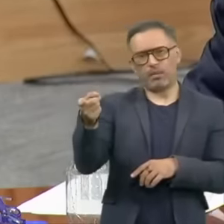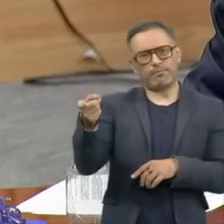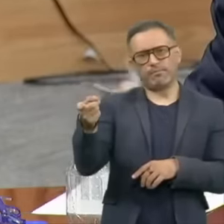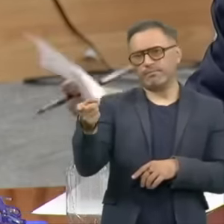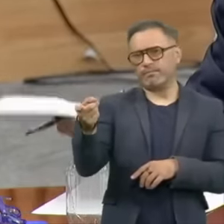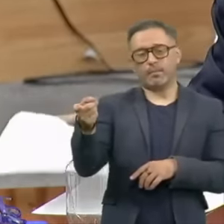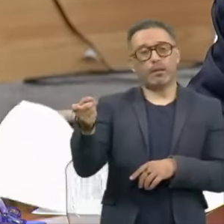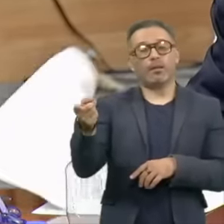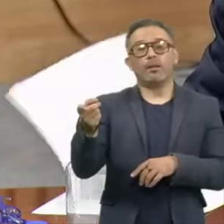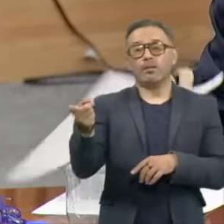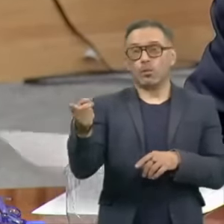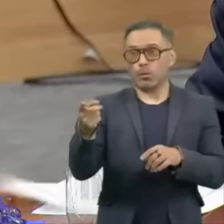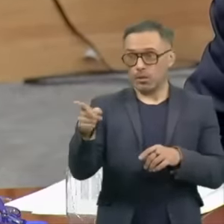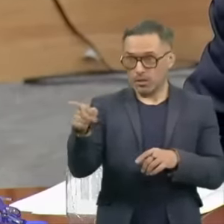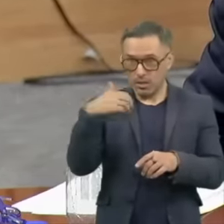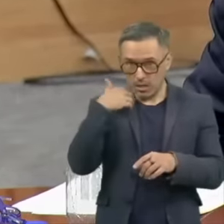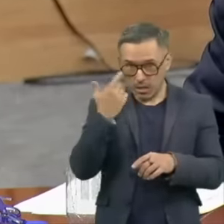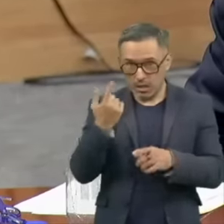Pretender algo diferente es,